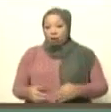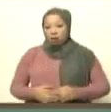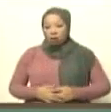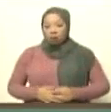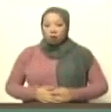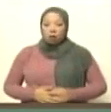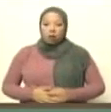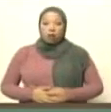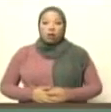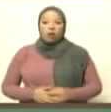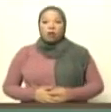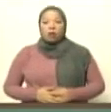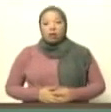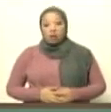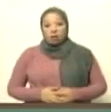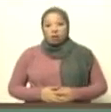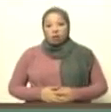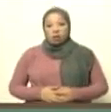las mismas.